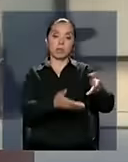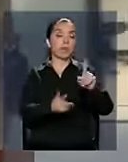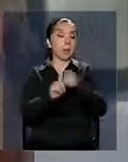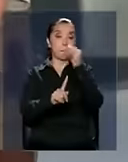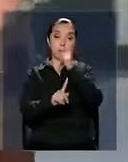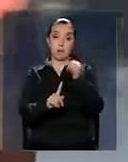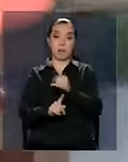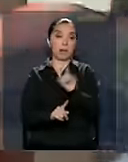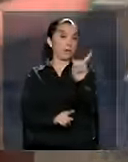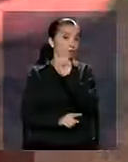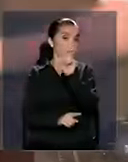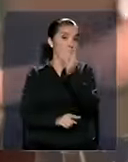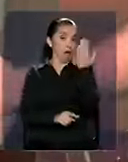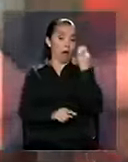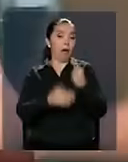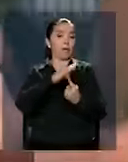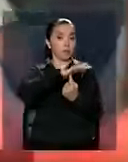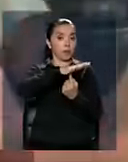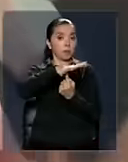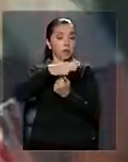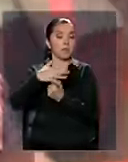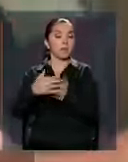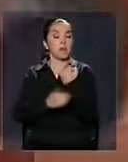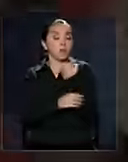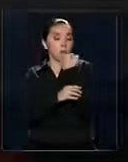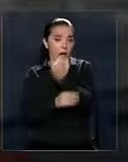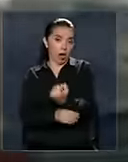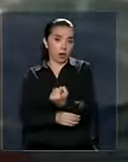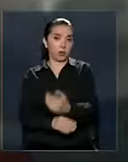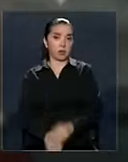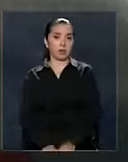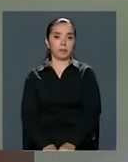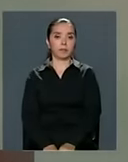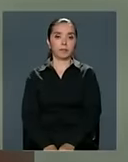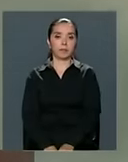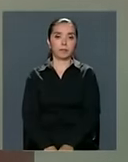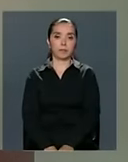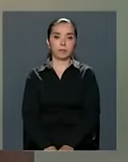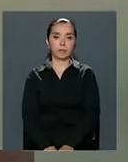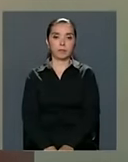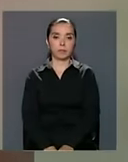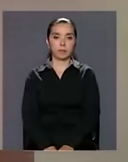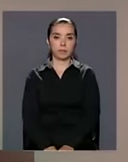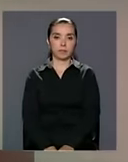vez que un helicóptero policial es parte de un procedimiento como este.